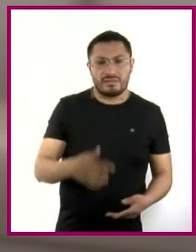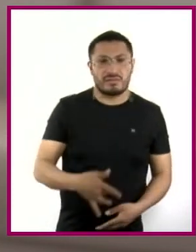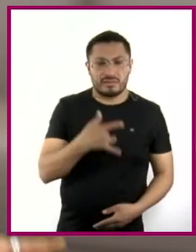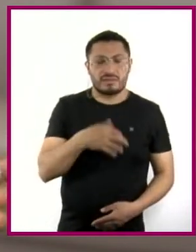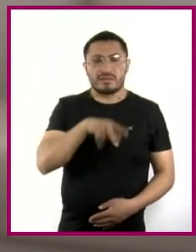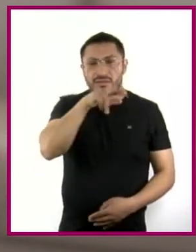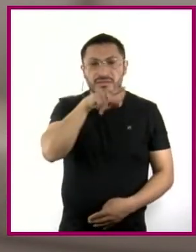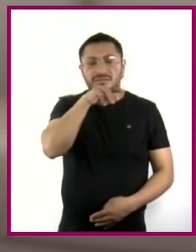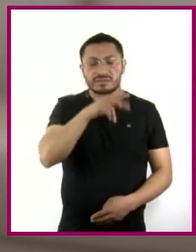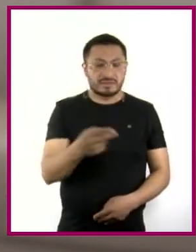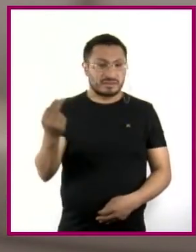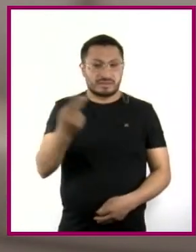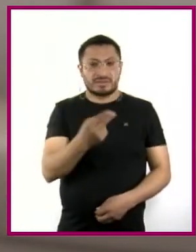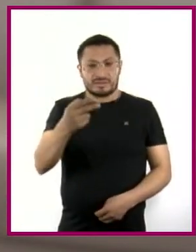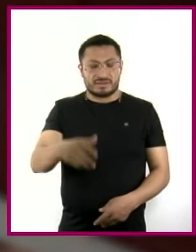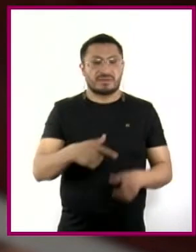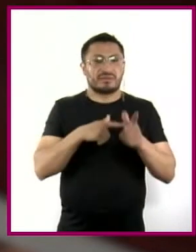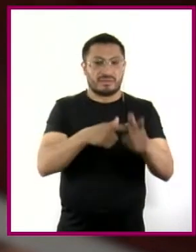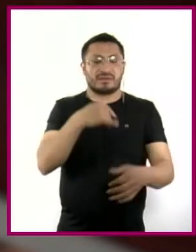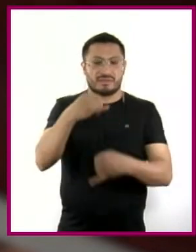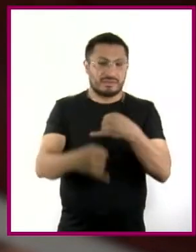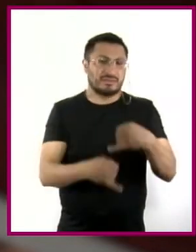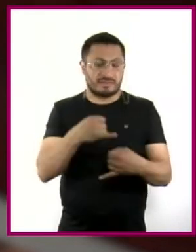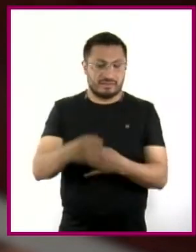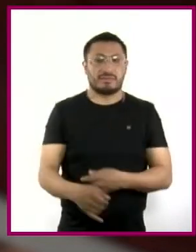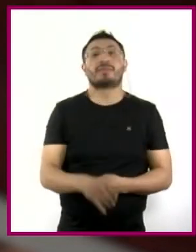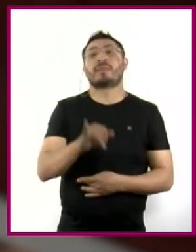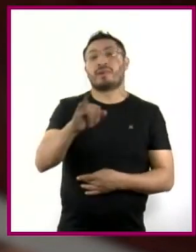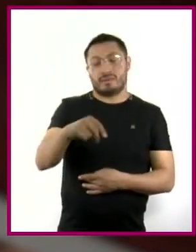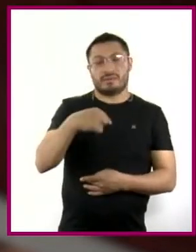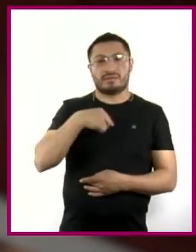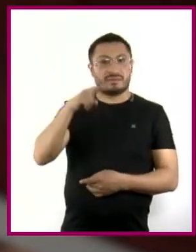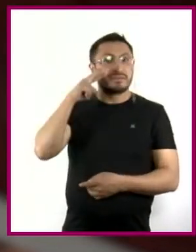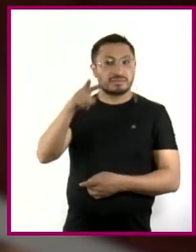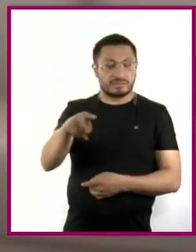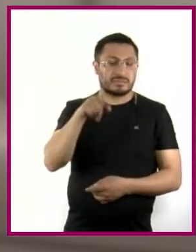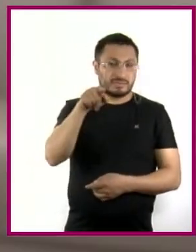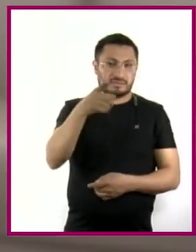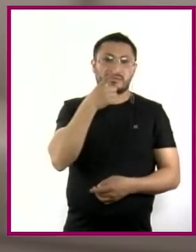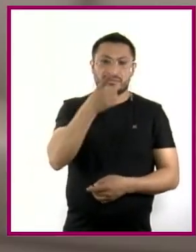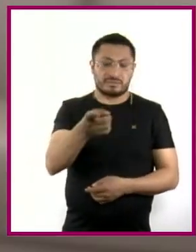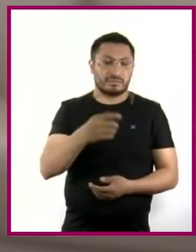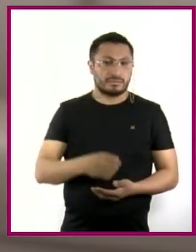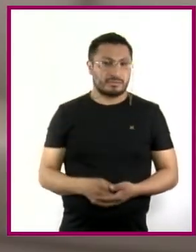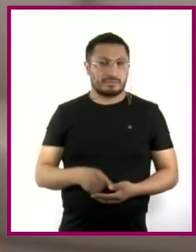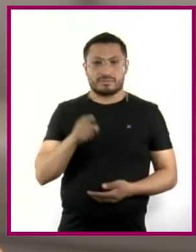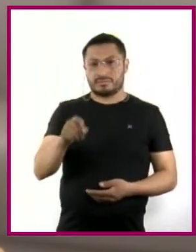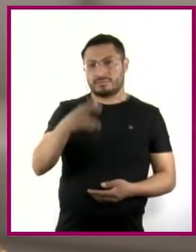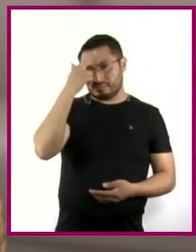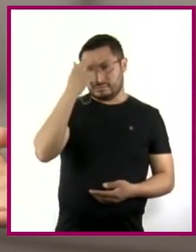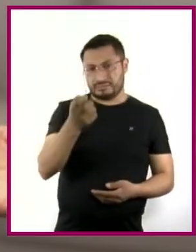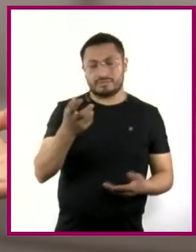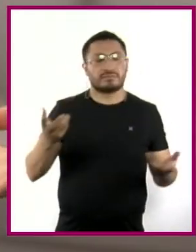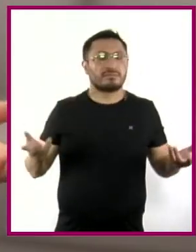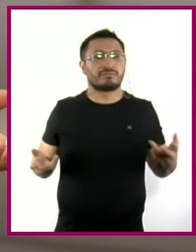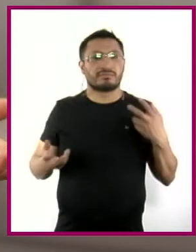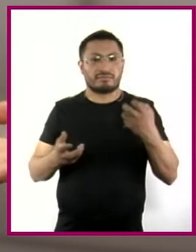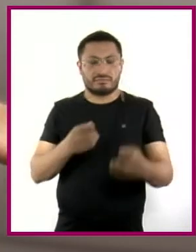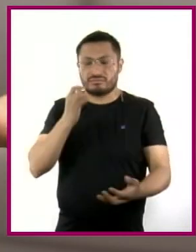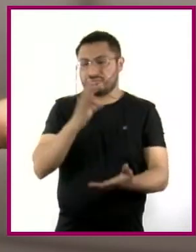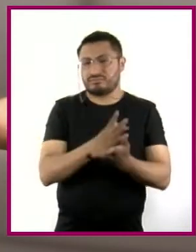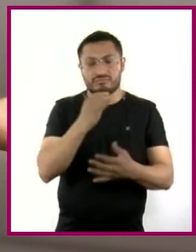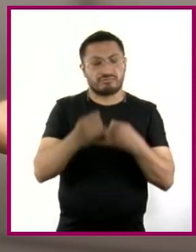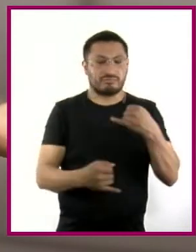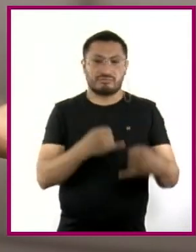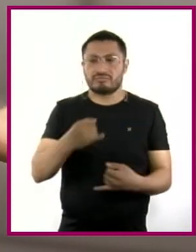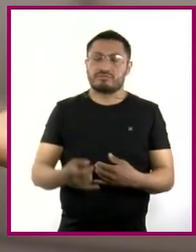angustia. Necesitaba seguir jugando. Sí, eso fue justo lo que dijiste. Y tenías razón. Es solo un juego.